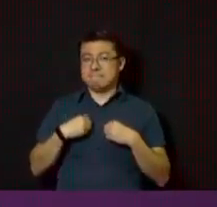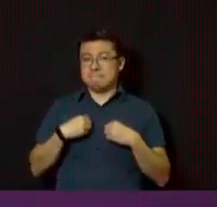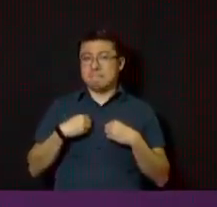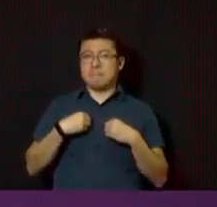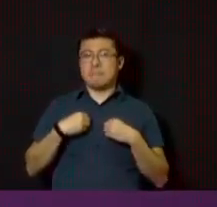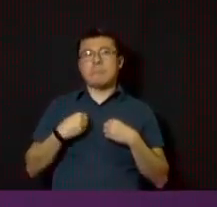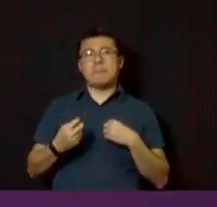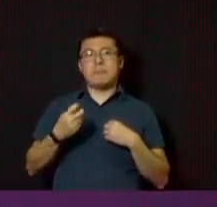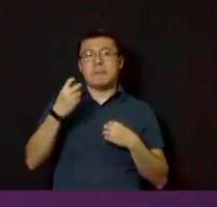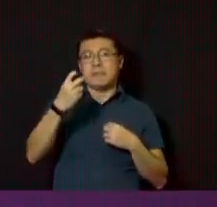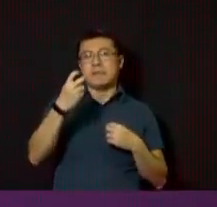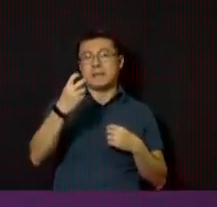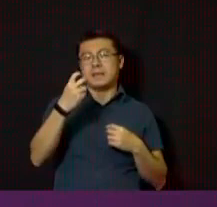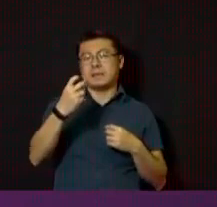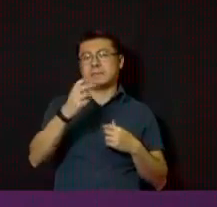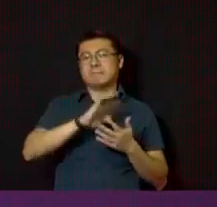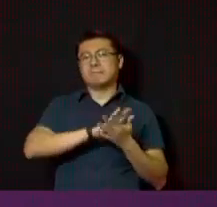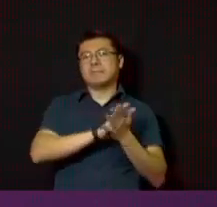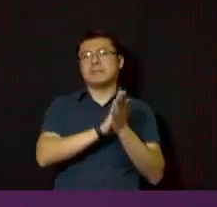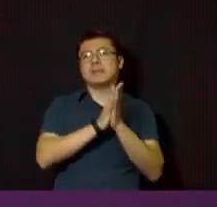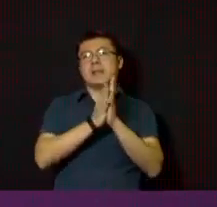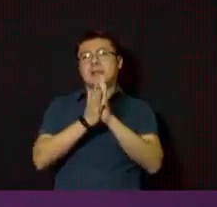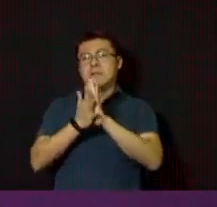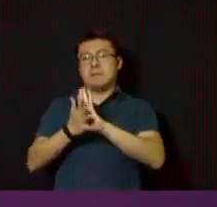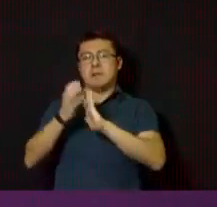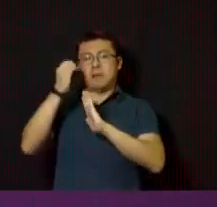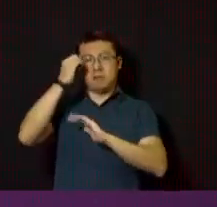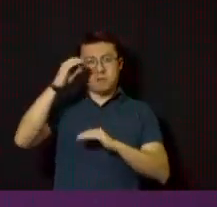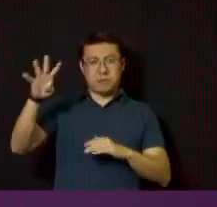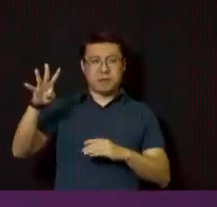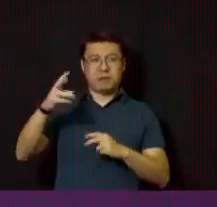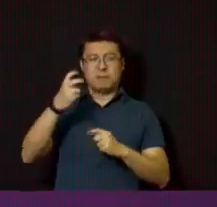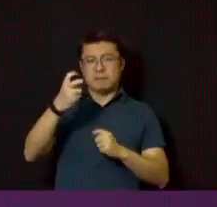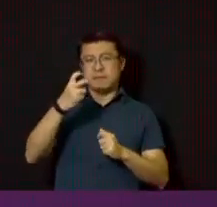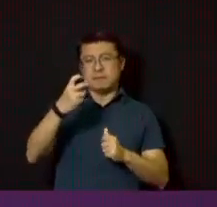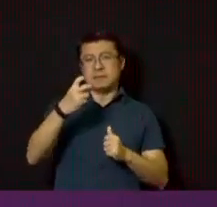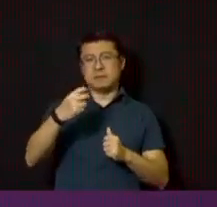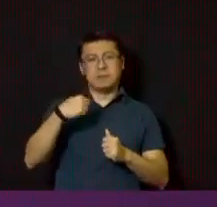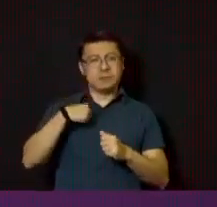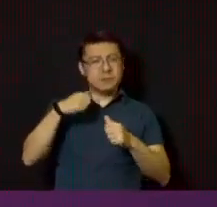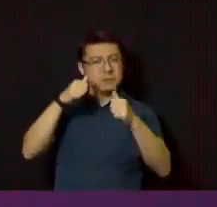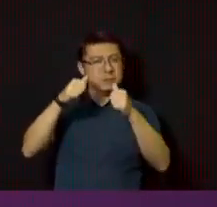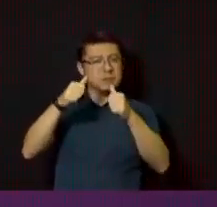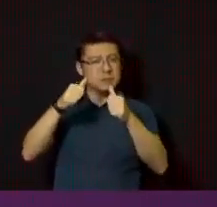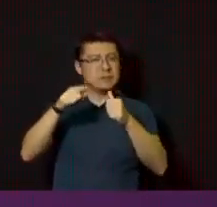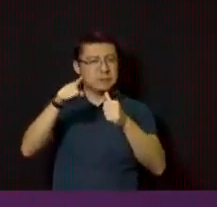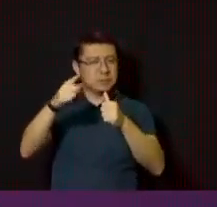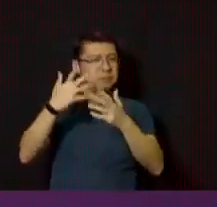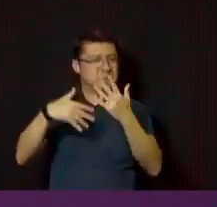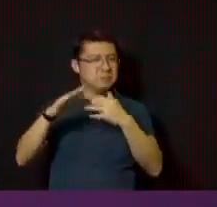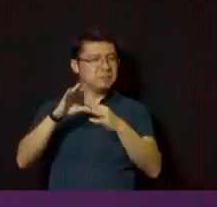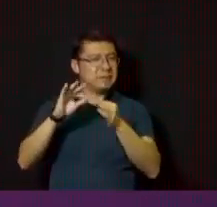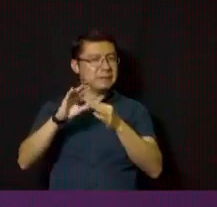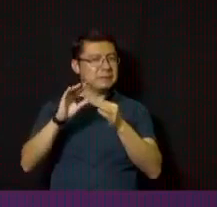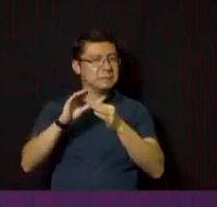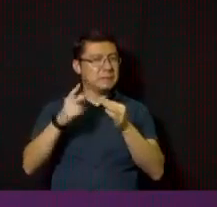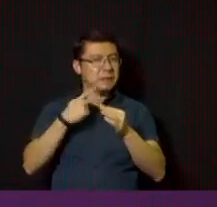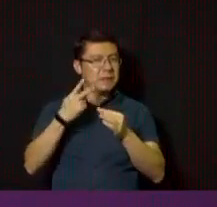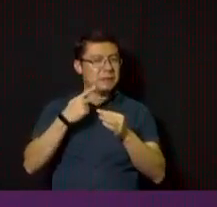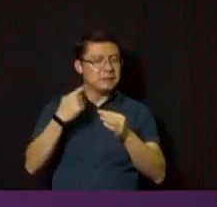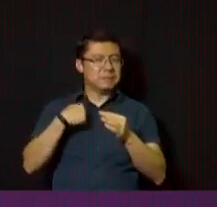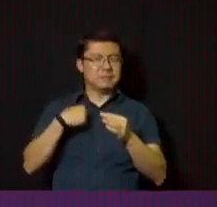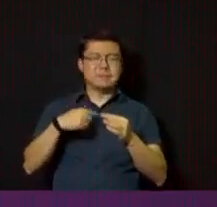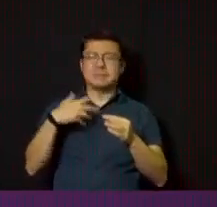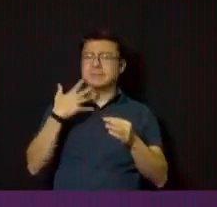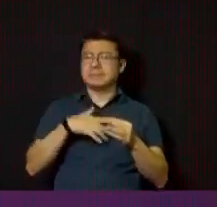Lo que significa transformarnos en OmniLife y por eso seguirte escuchando es muy inspirador. Pero yo quiero que nos